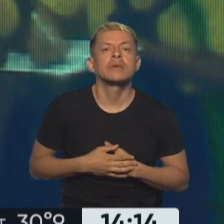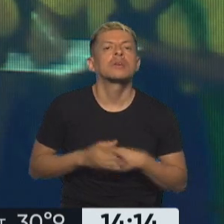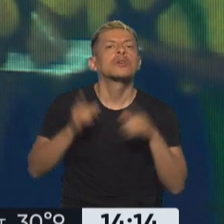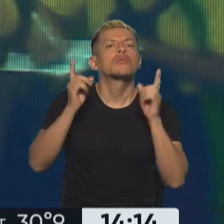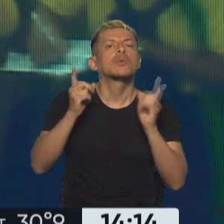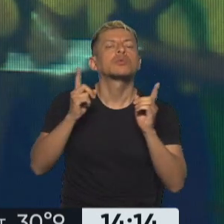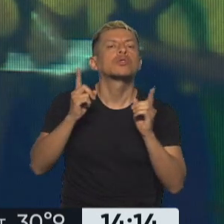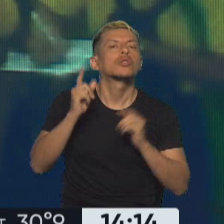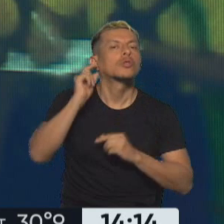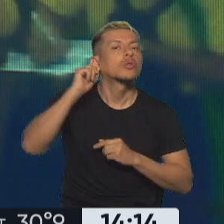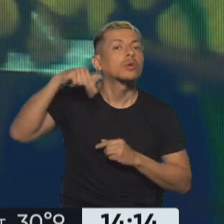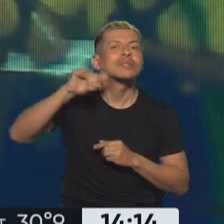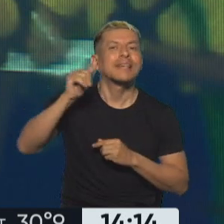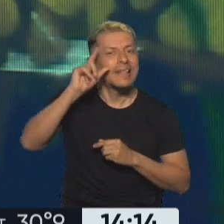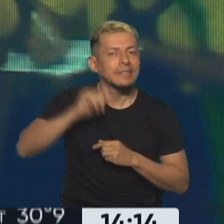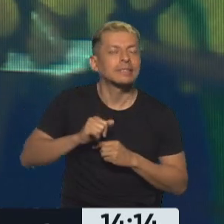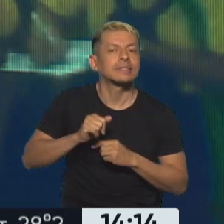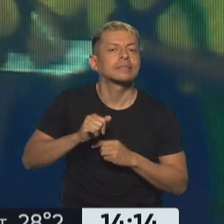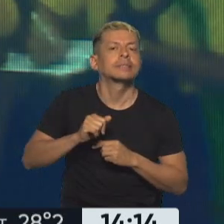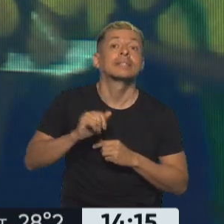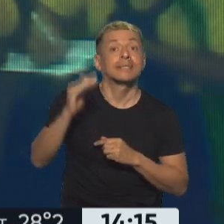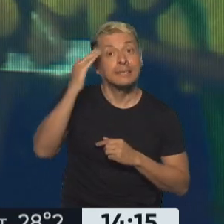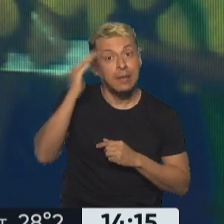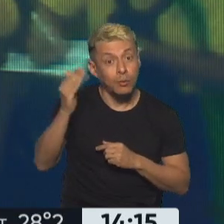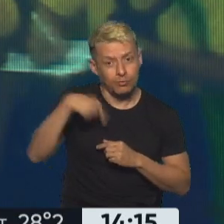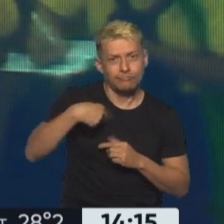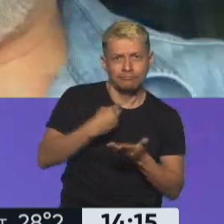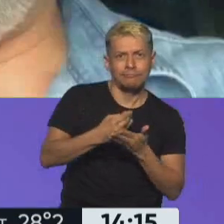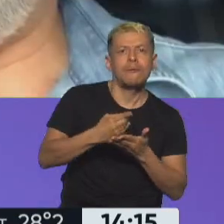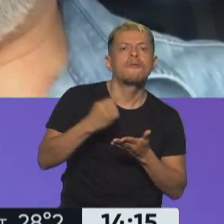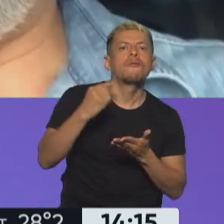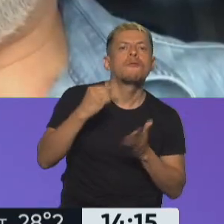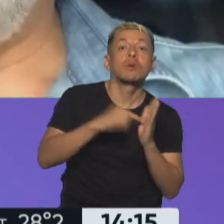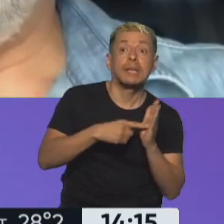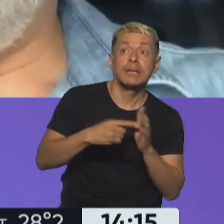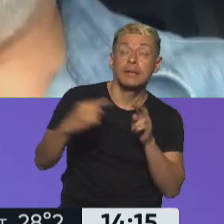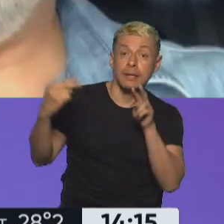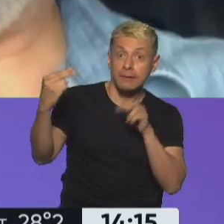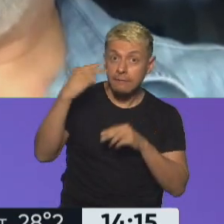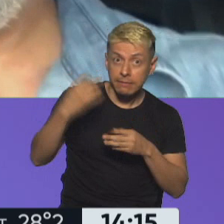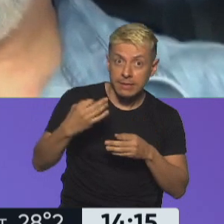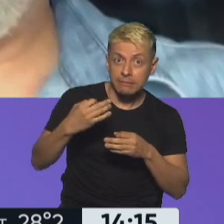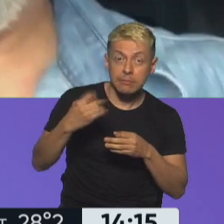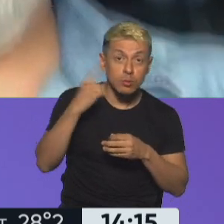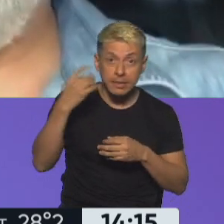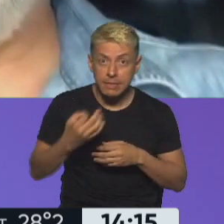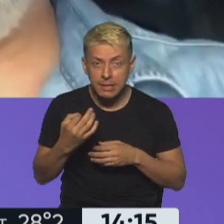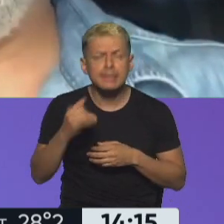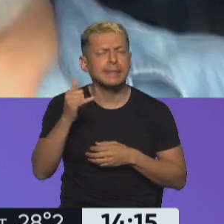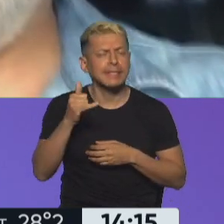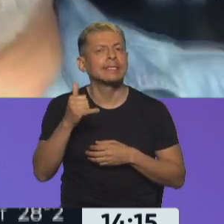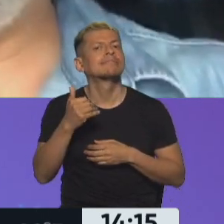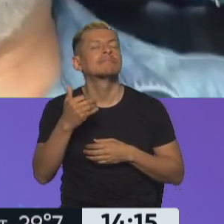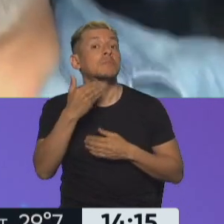Profesor González Couto, José Nathanson los saluda desde Buenos Aires. ¿Me escucha bien? ¿Cómo le va? Sí, te escucho bien. Muchas gracias